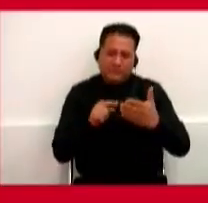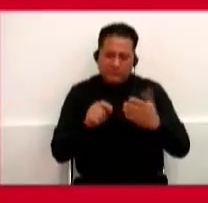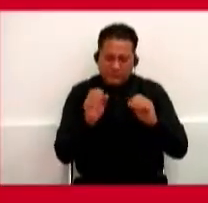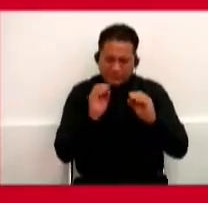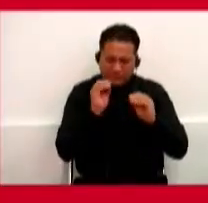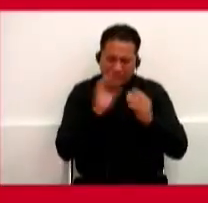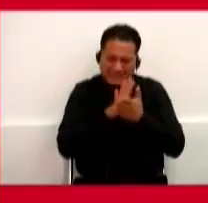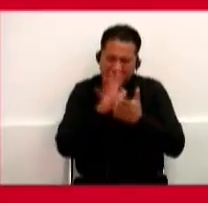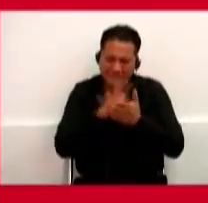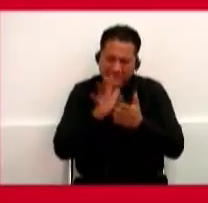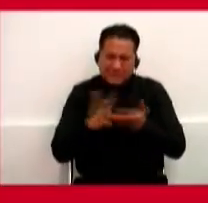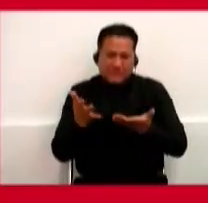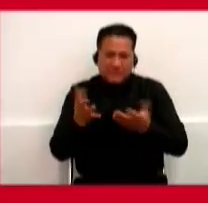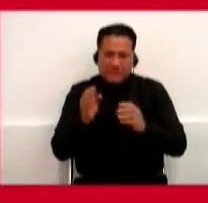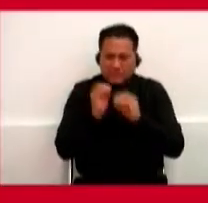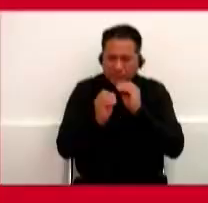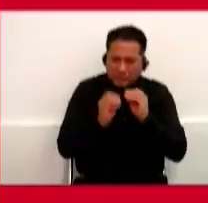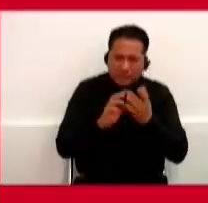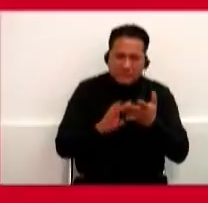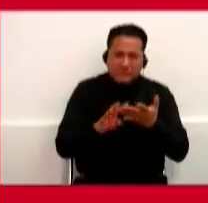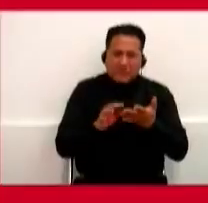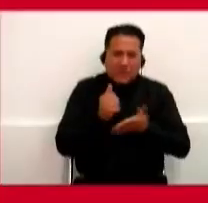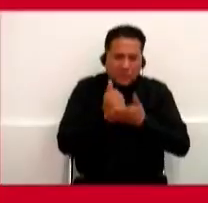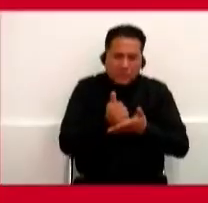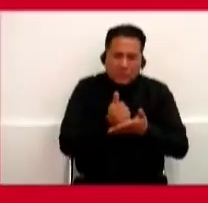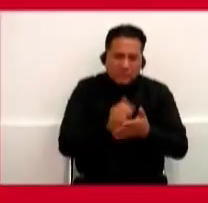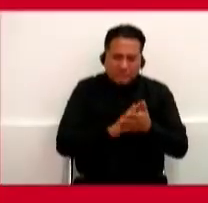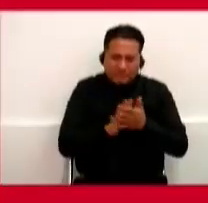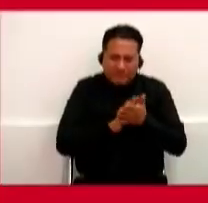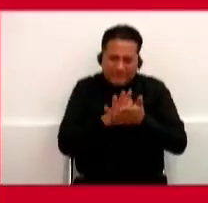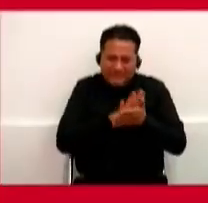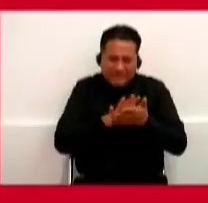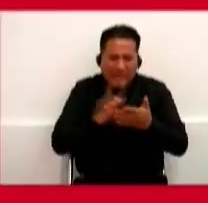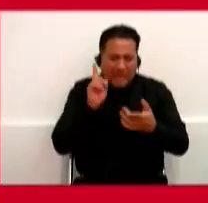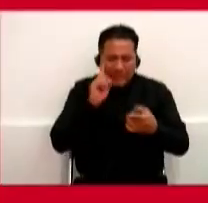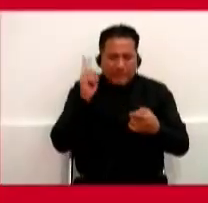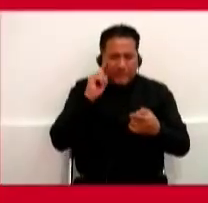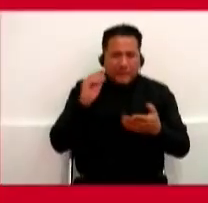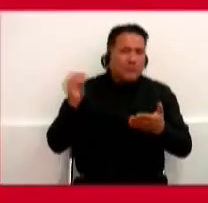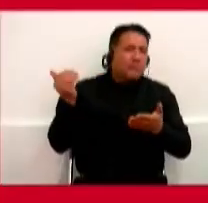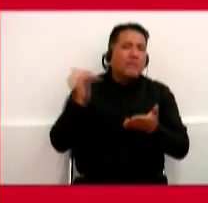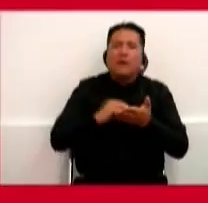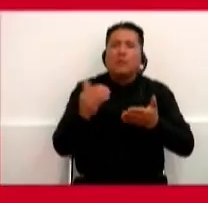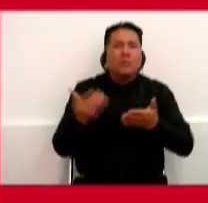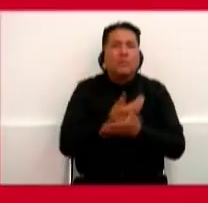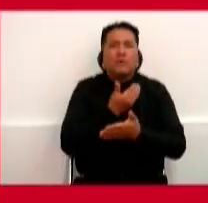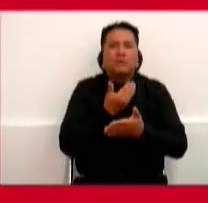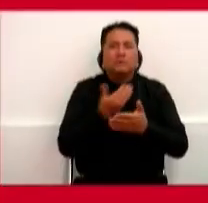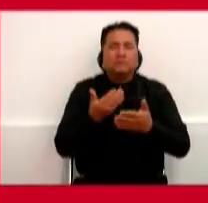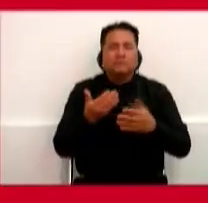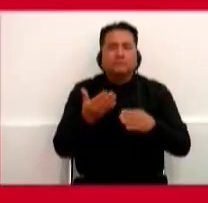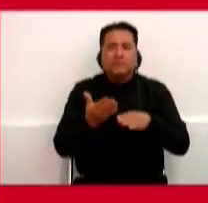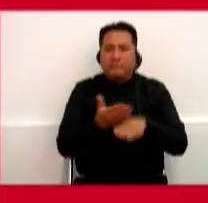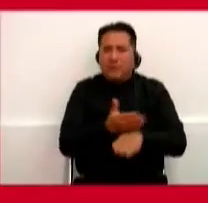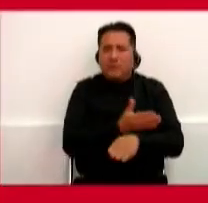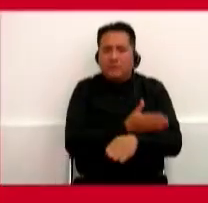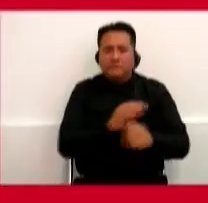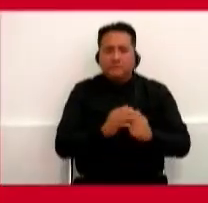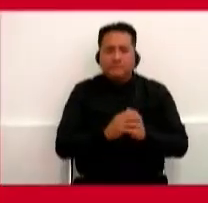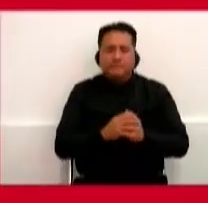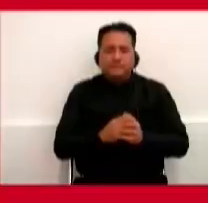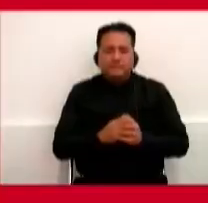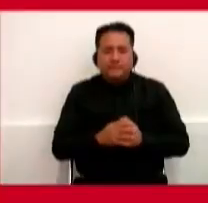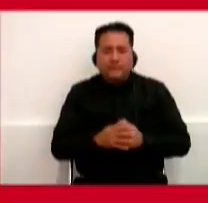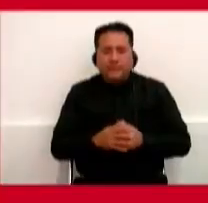el peso del camión vacío, cuánto va a ser el target y constantemente estamos trabajando. Con el equipo de mantenimiento sí se ha